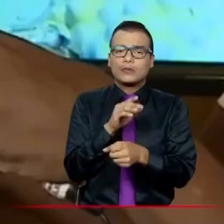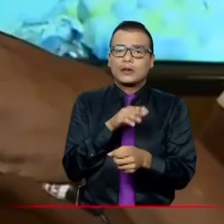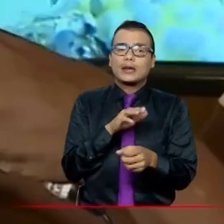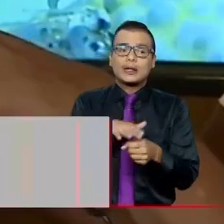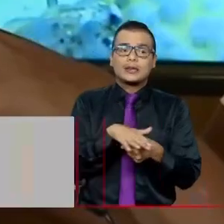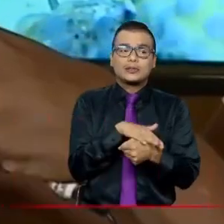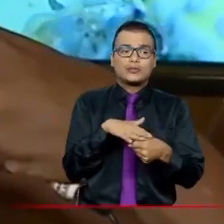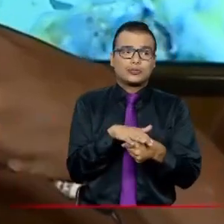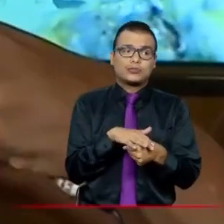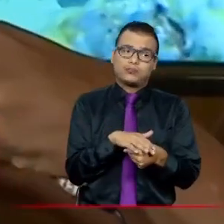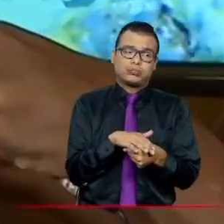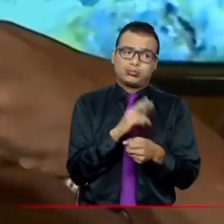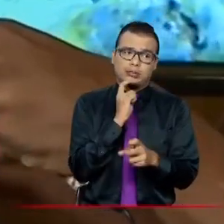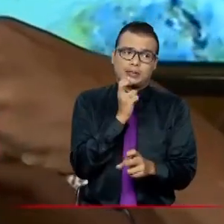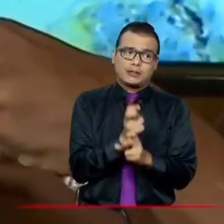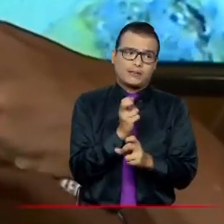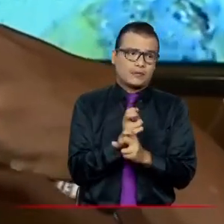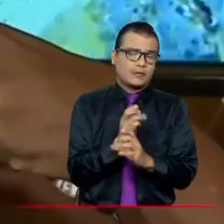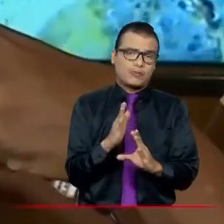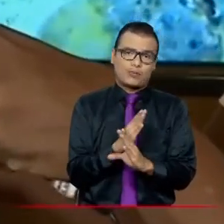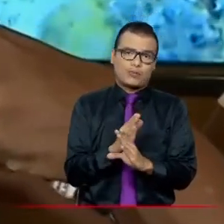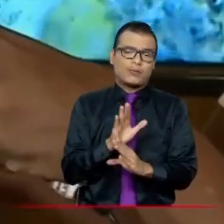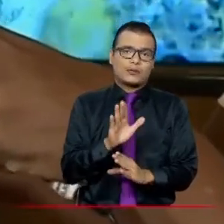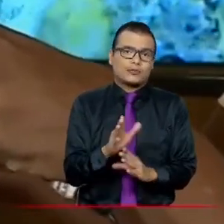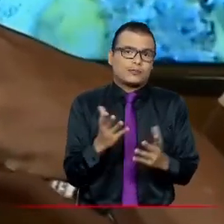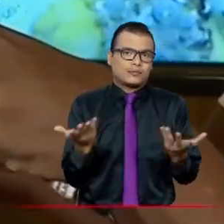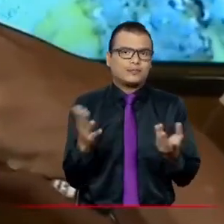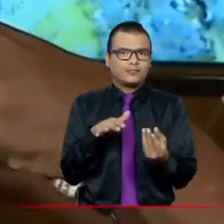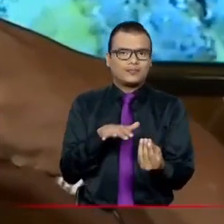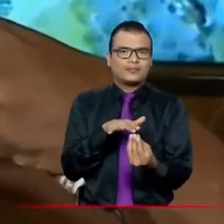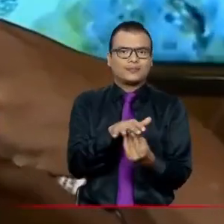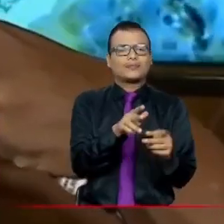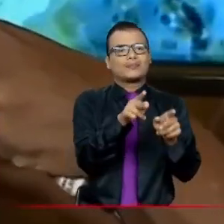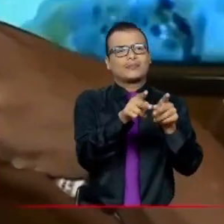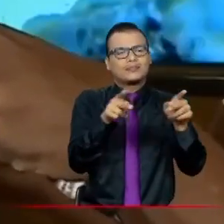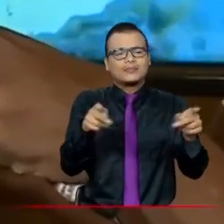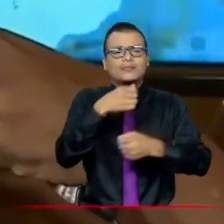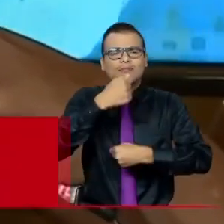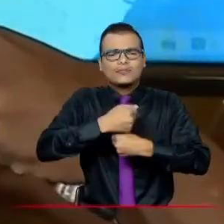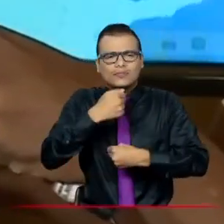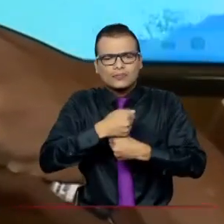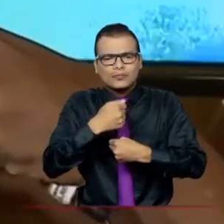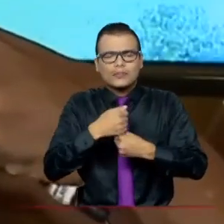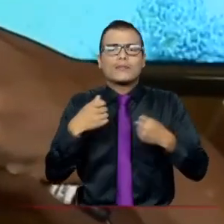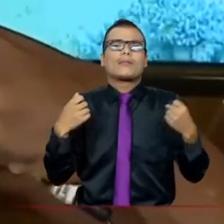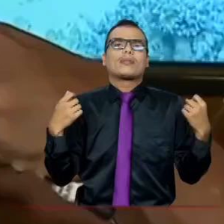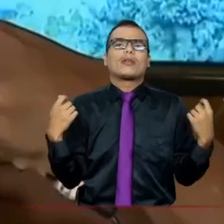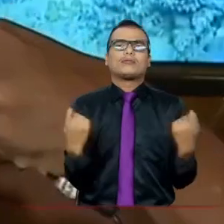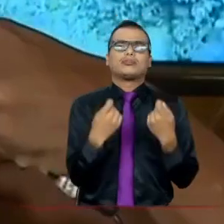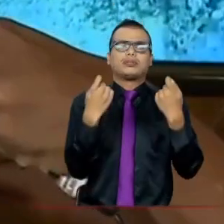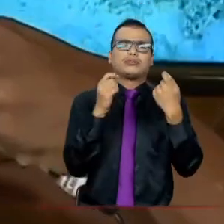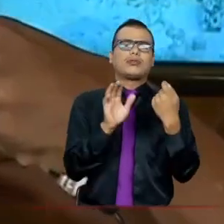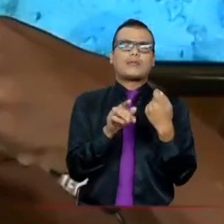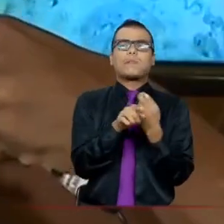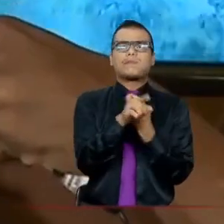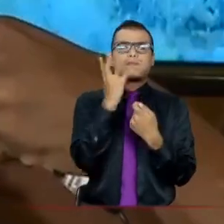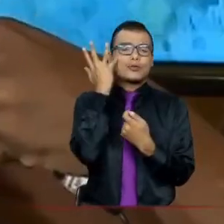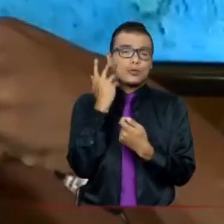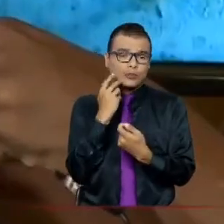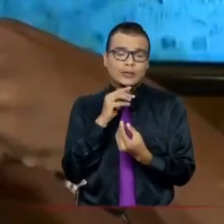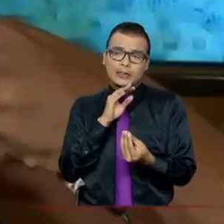Afecta, por supuesto, no solamente la economía de los comerciantes y de las personas que están